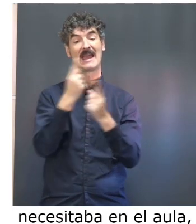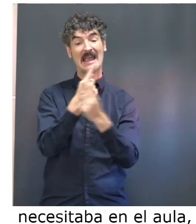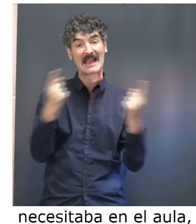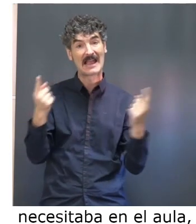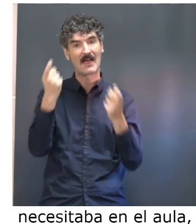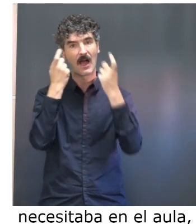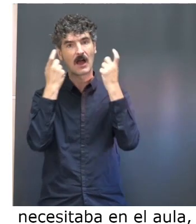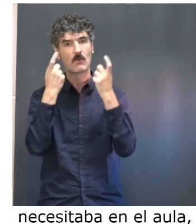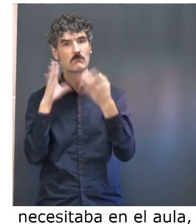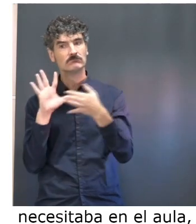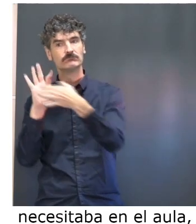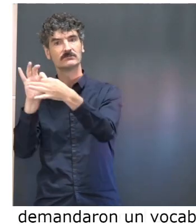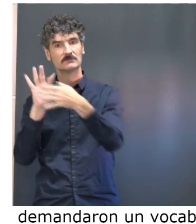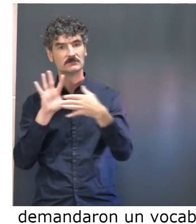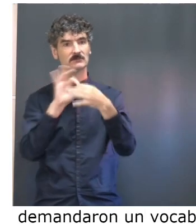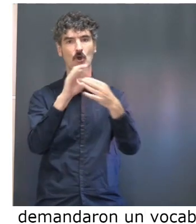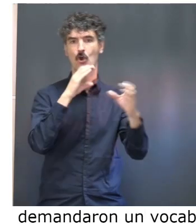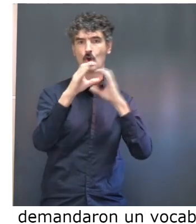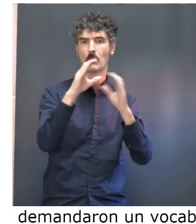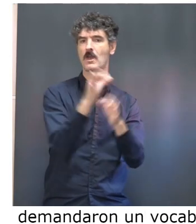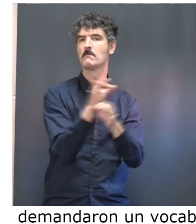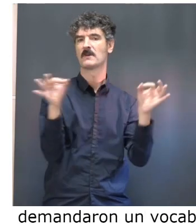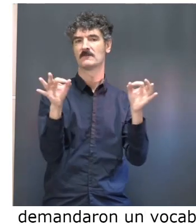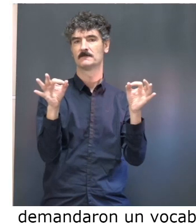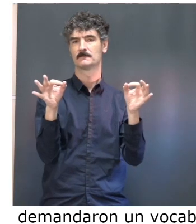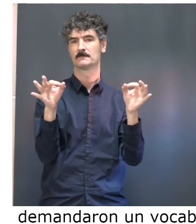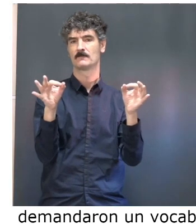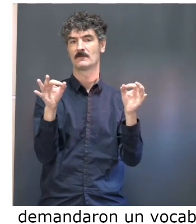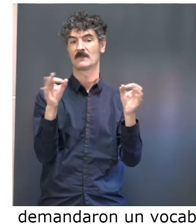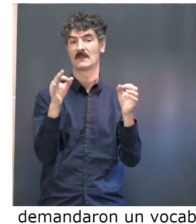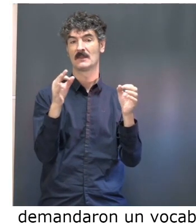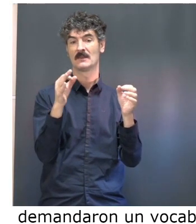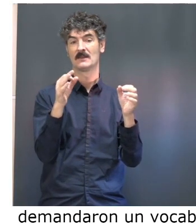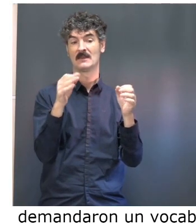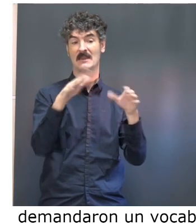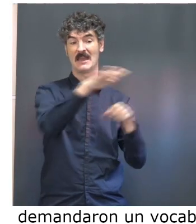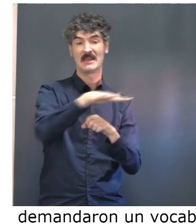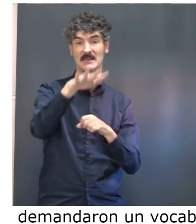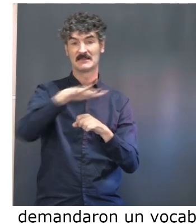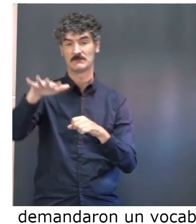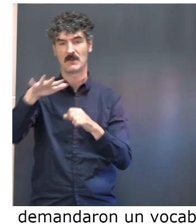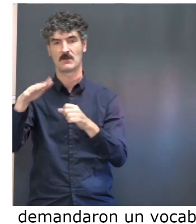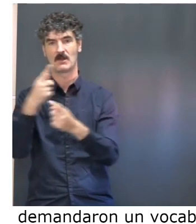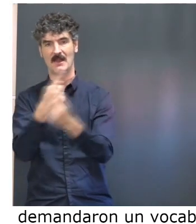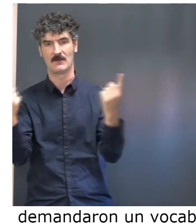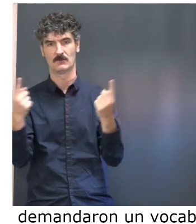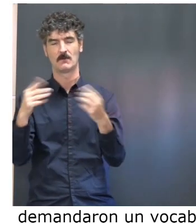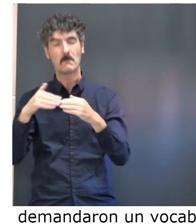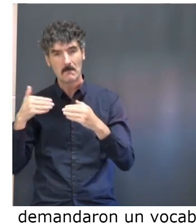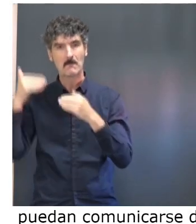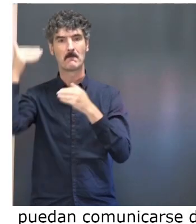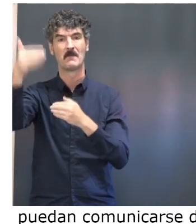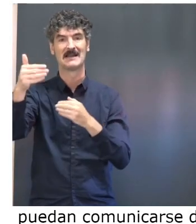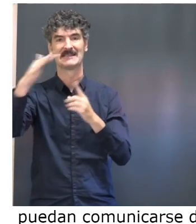alumnos puedan comunicarse de forma efectiva en cada uno de esos espacios. Pero fuimos más allá, fuimos al